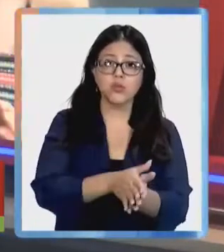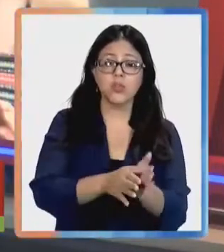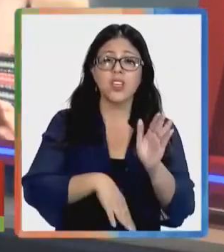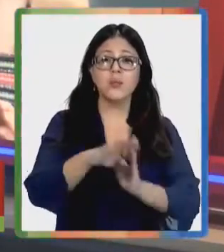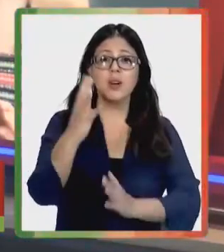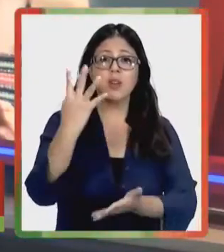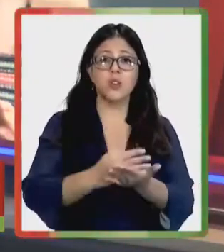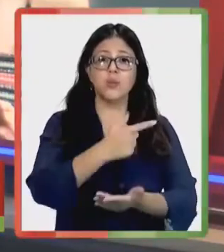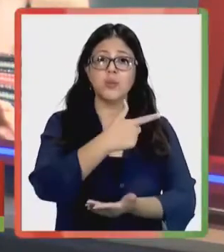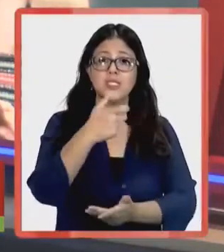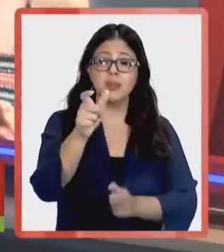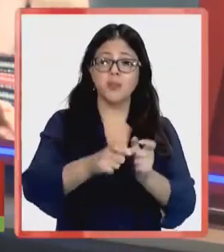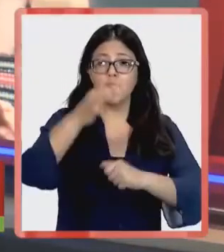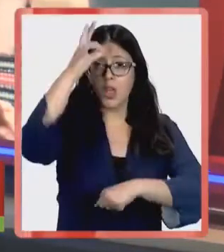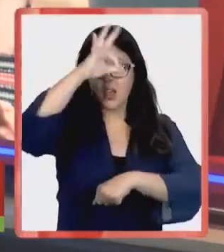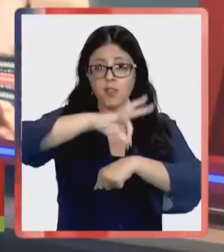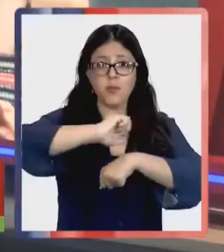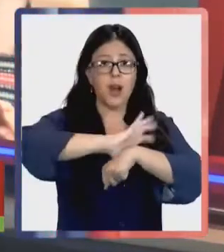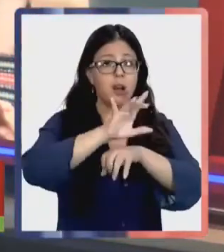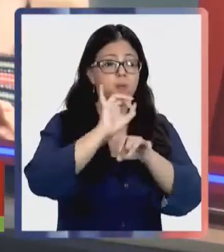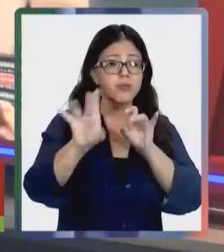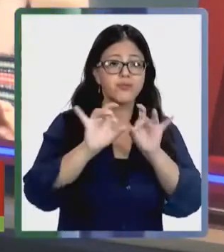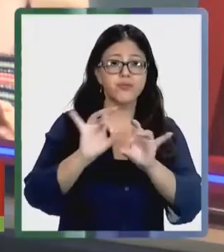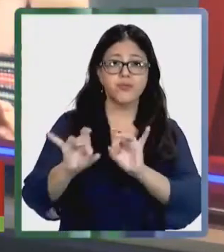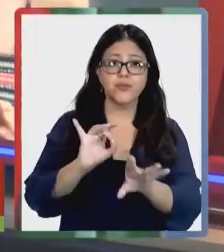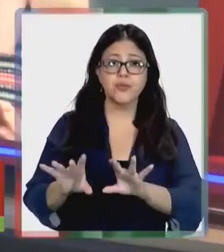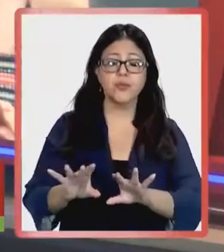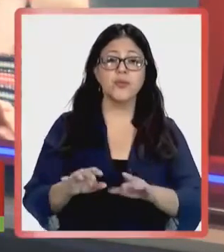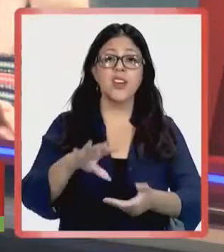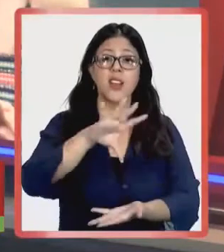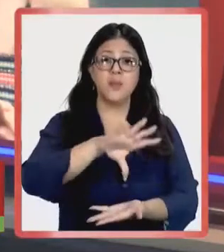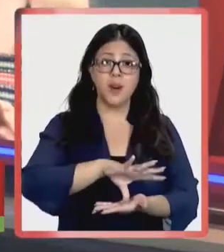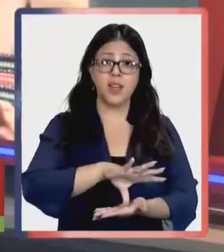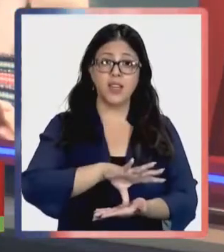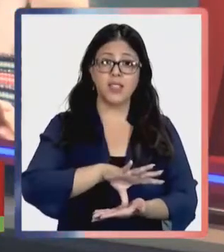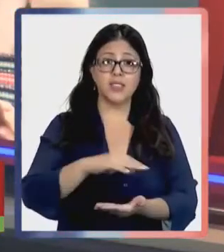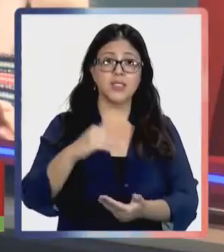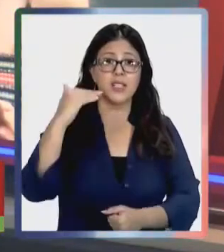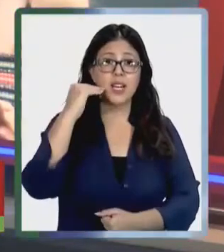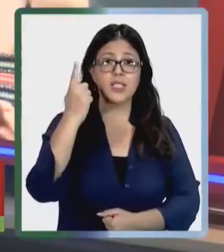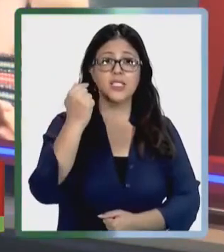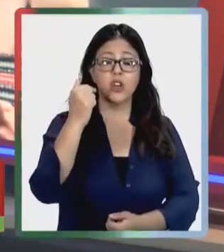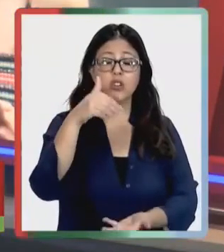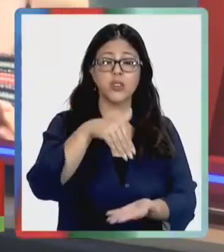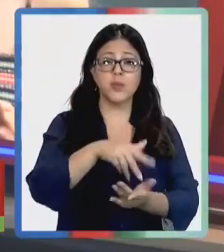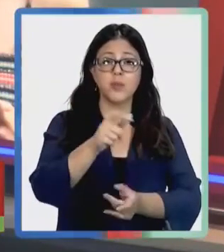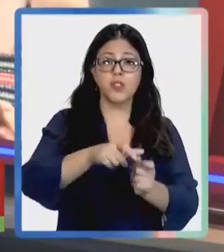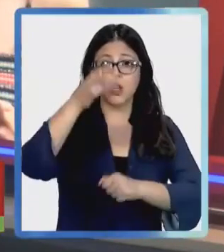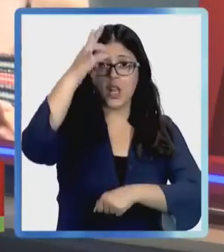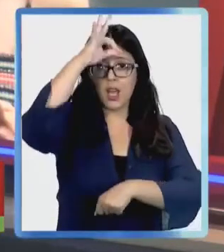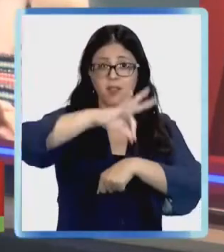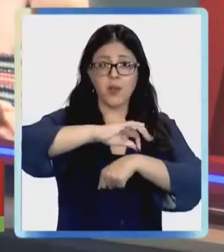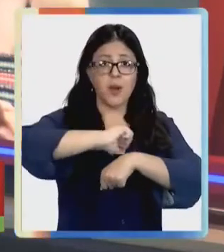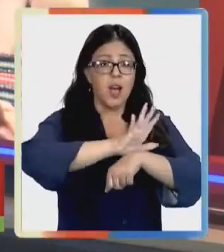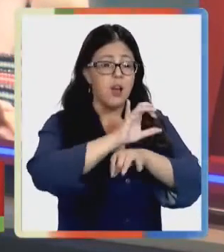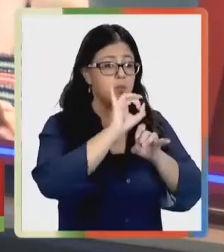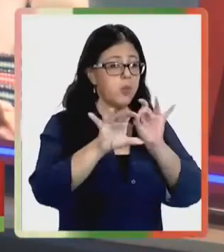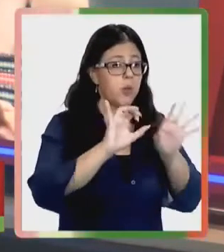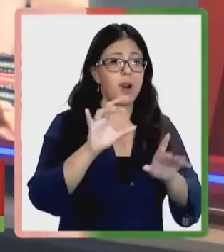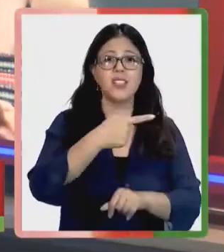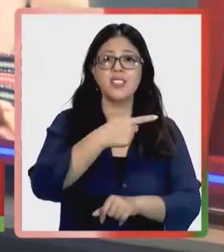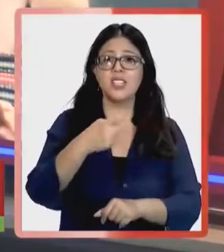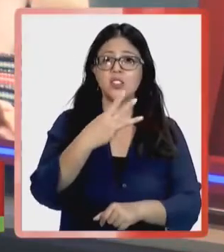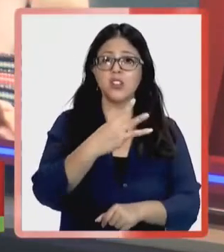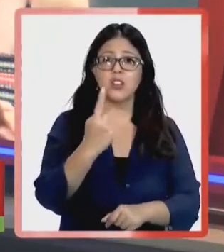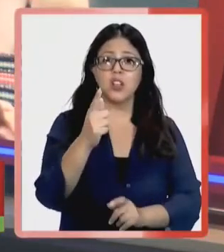personas fallecieron y más de 4.700 se contagiaron de COVID-19. En todo el país hay casi 11.000 enfermos en etapa contagiante